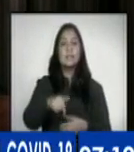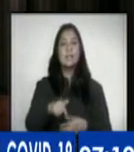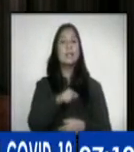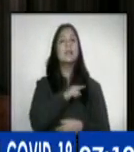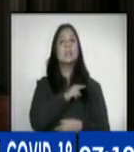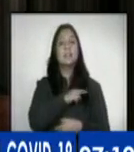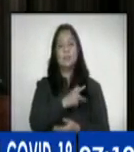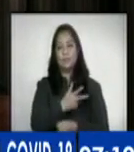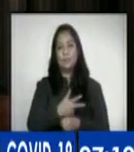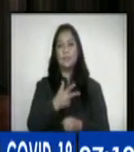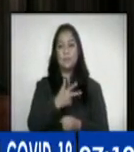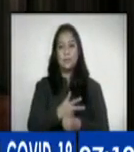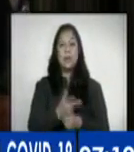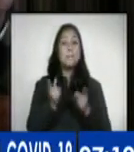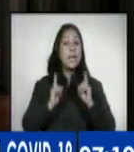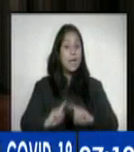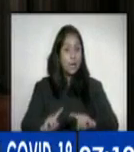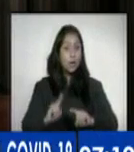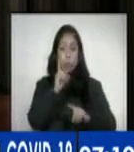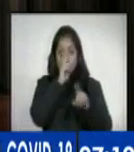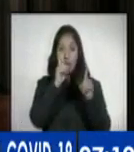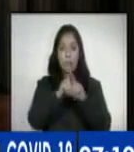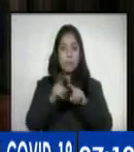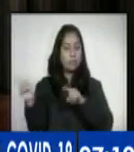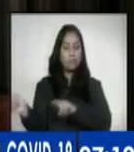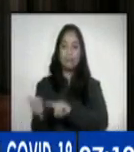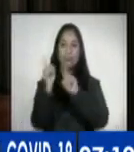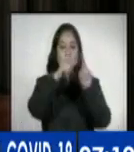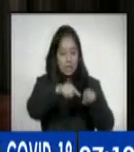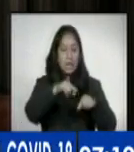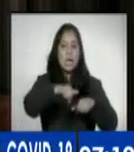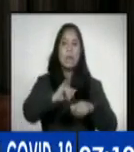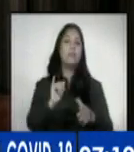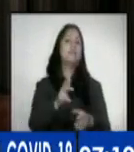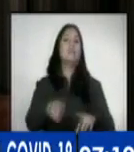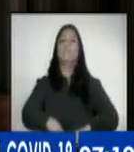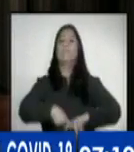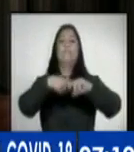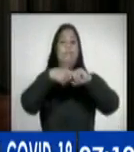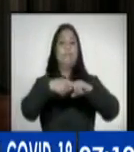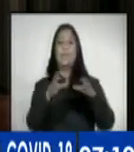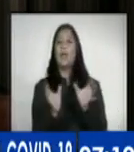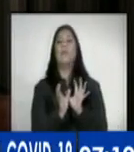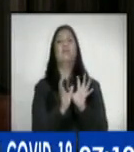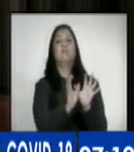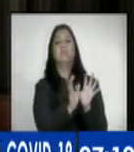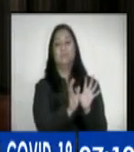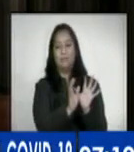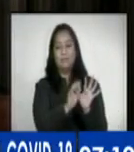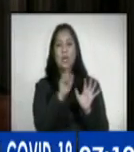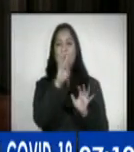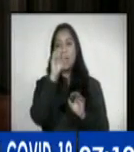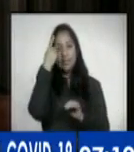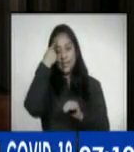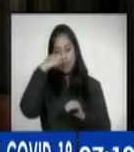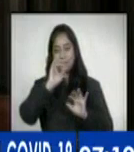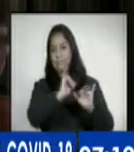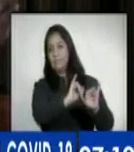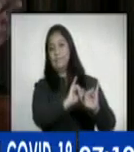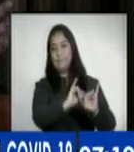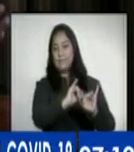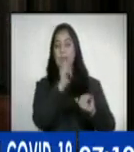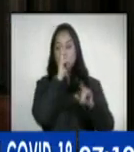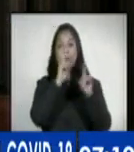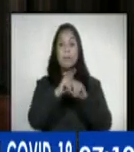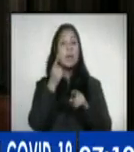patrio. Pero también van a ir a cuarentena, porque nos tenemos que garantizar que no vayan a estar contaminados. Y vamos a